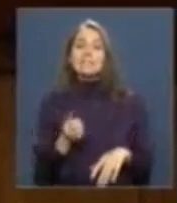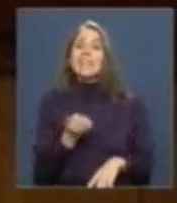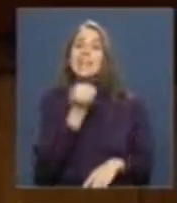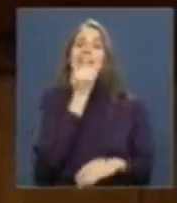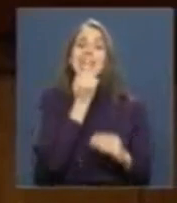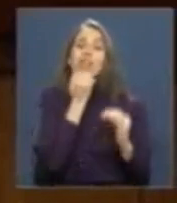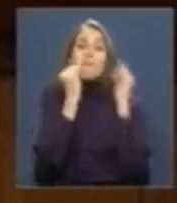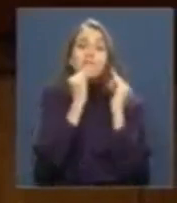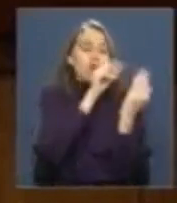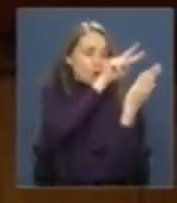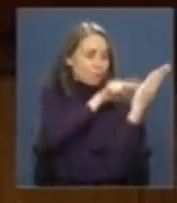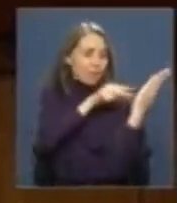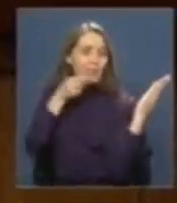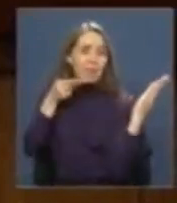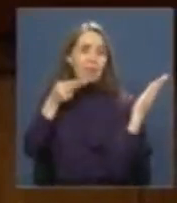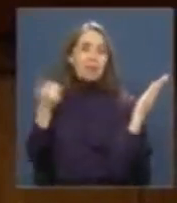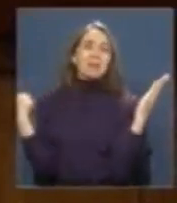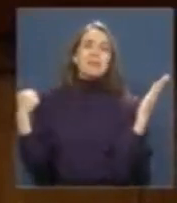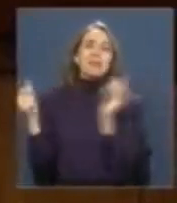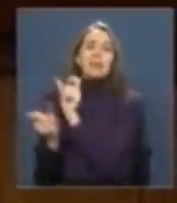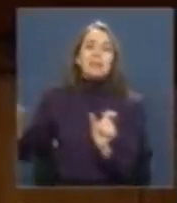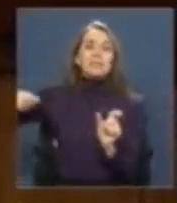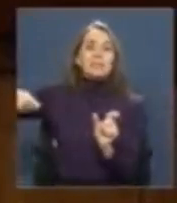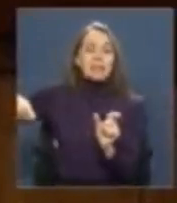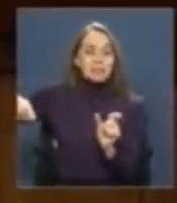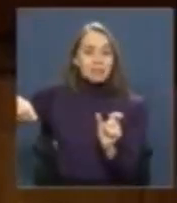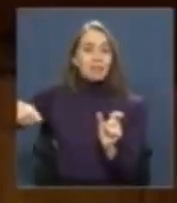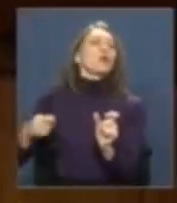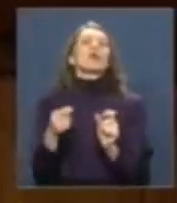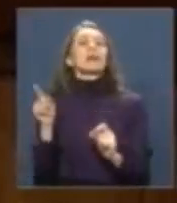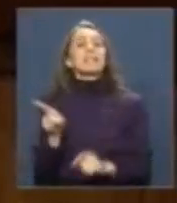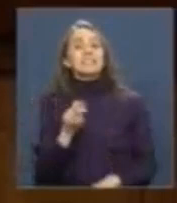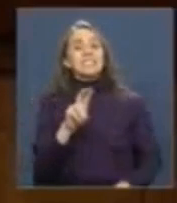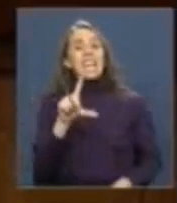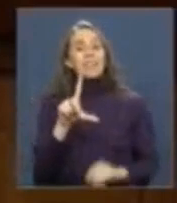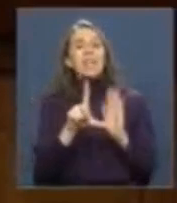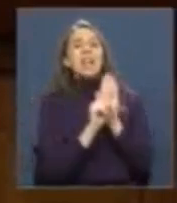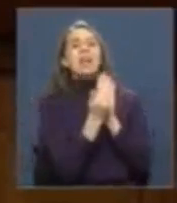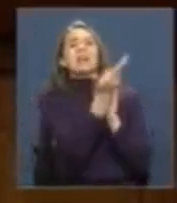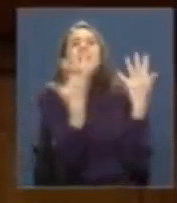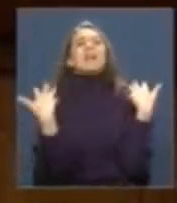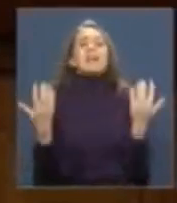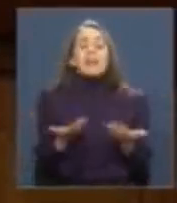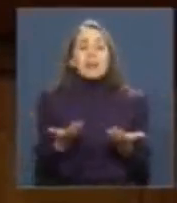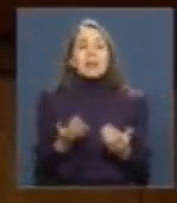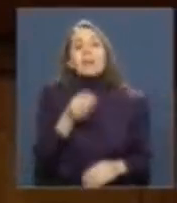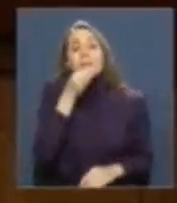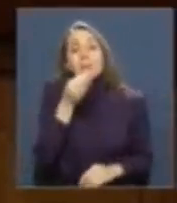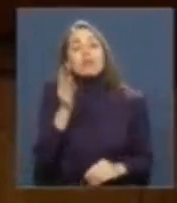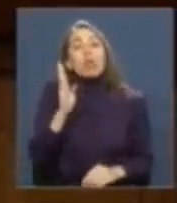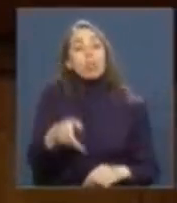por parte del senado respecto a las facultades del servel precisó que se deberán efectuar